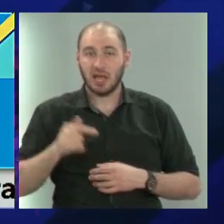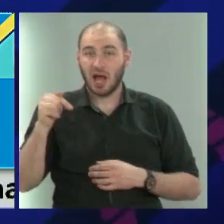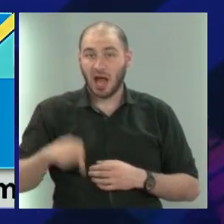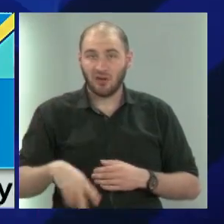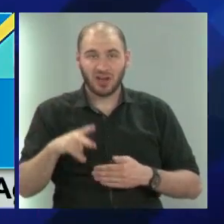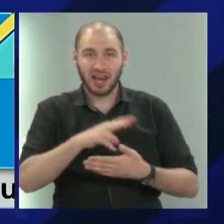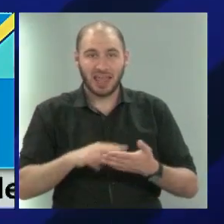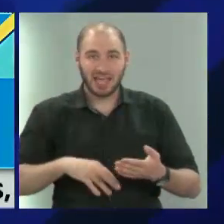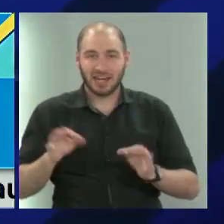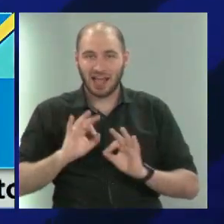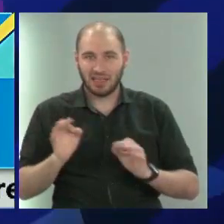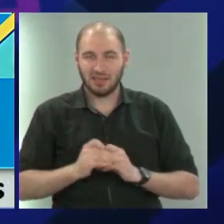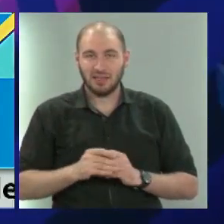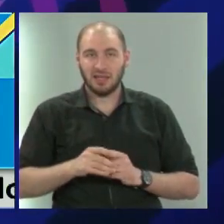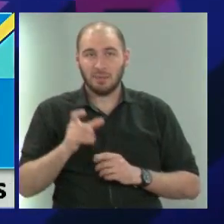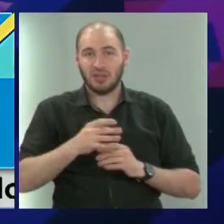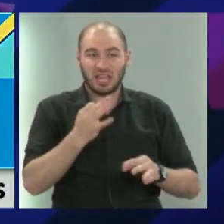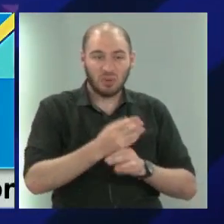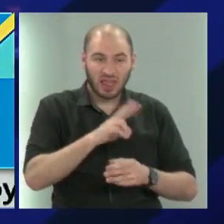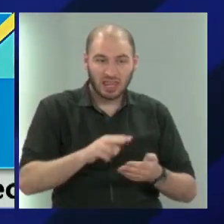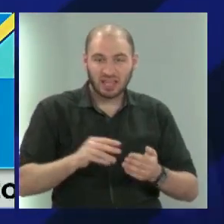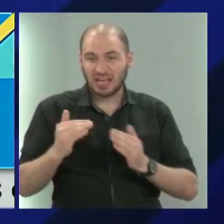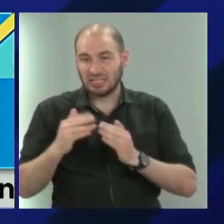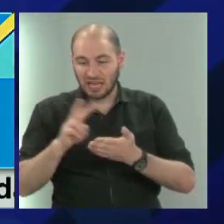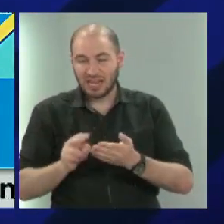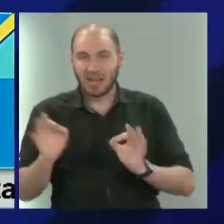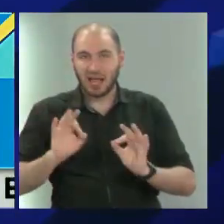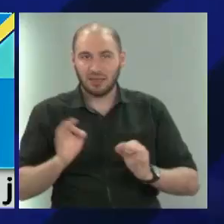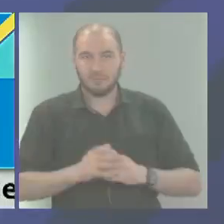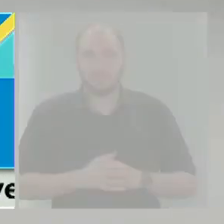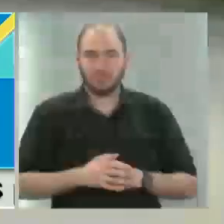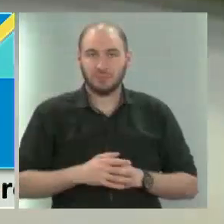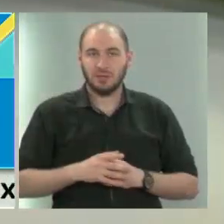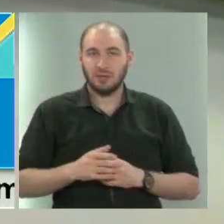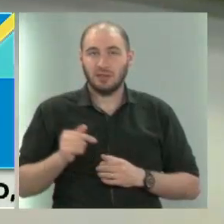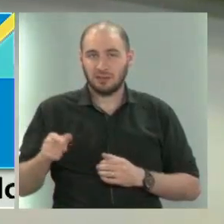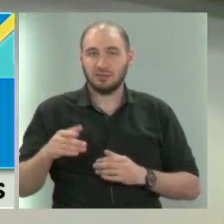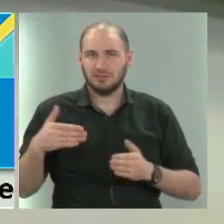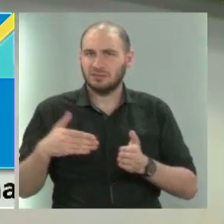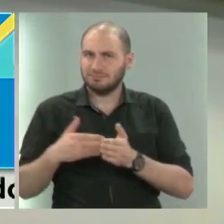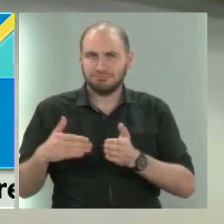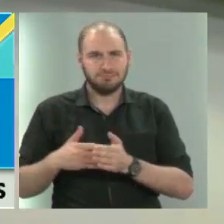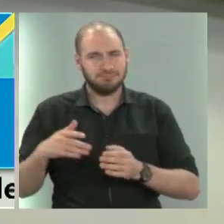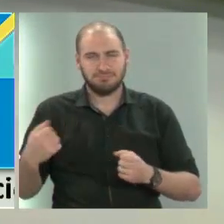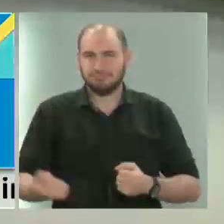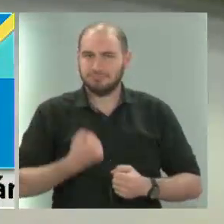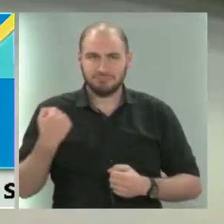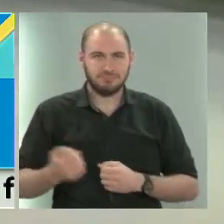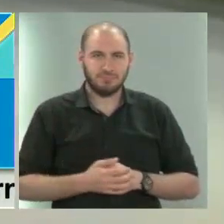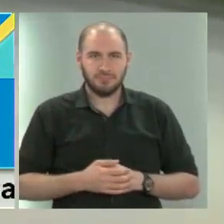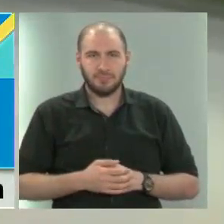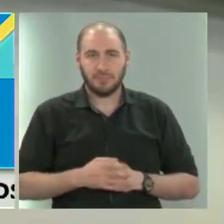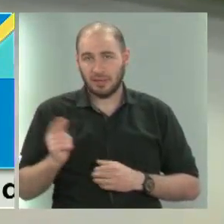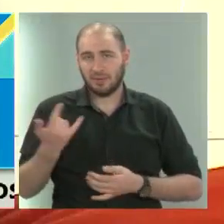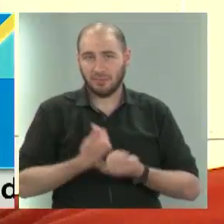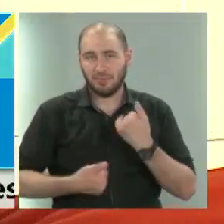no leen los chicos ni en la escuela ni en sus casas. Alejandro. Un limitante, sí, muy fuerte. Muy fuerte. Y que aparece, como dice